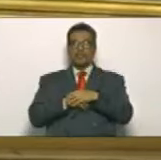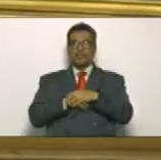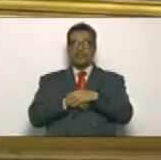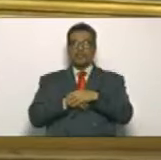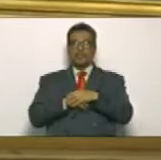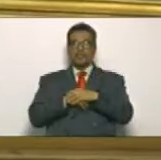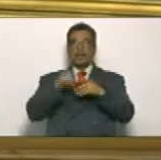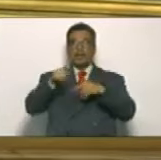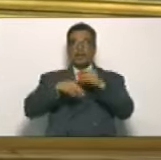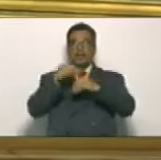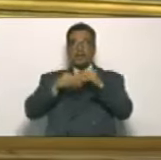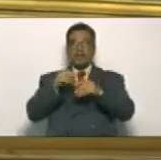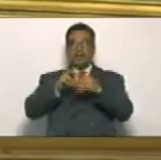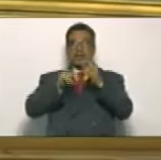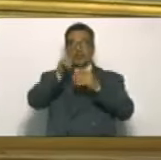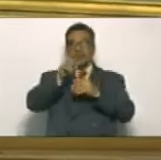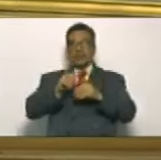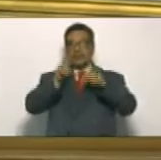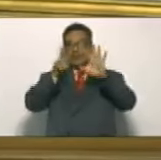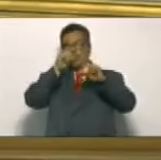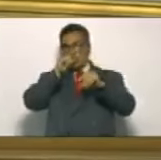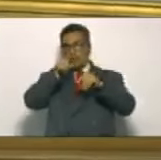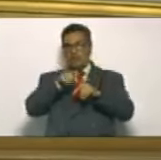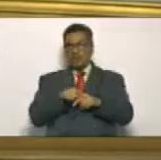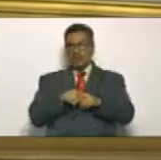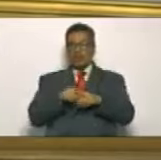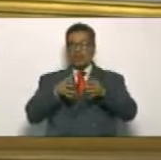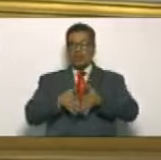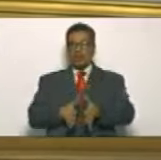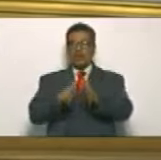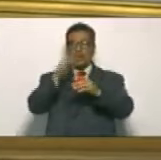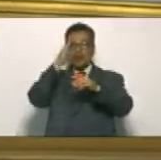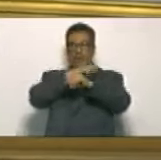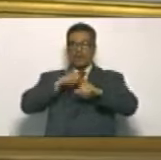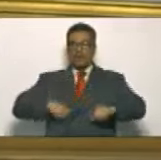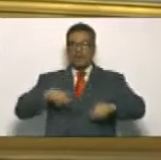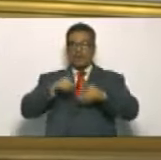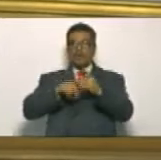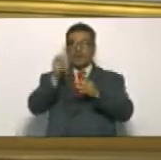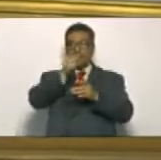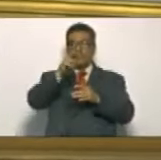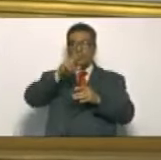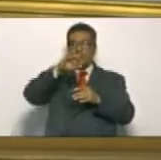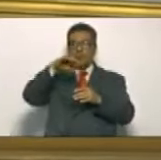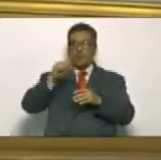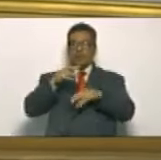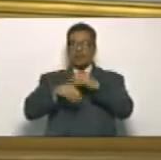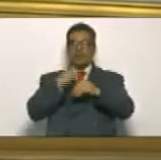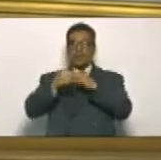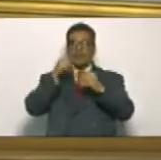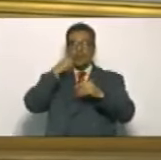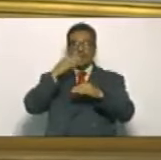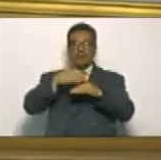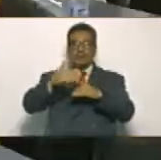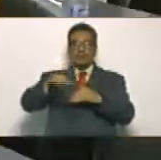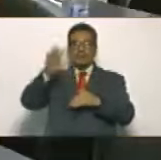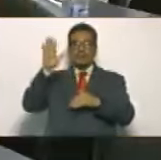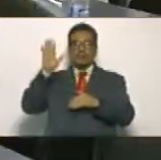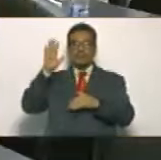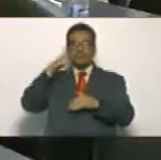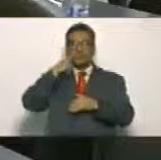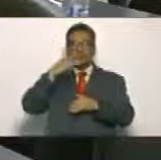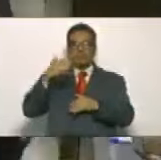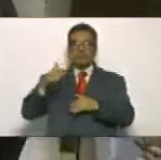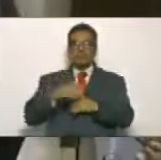en ocasión de conmemorarse los 207 años del natalicio del general del pueblo soberano Ezequiel Zamora, hacerlo con la señal de costumbre.